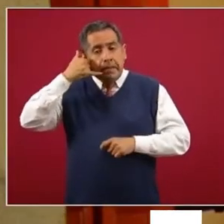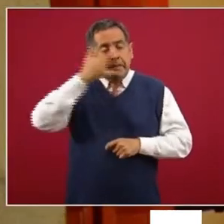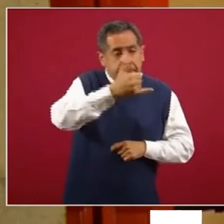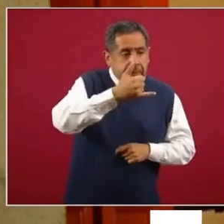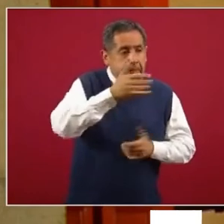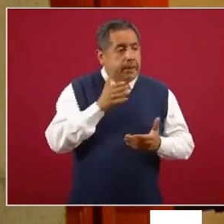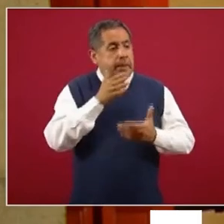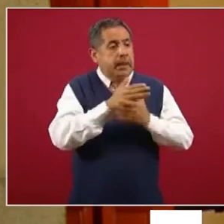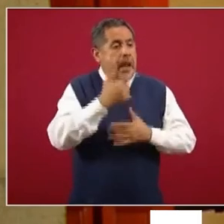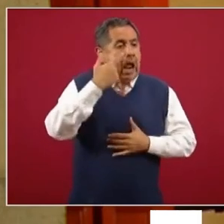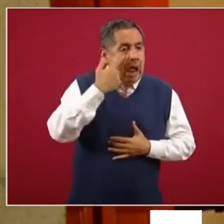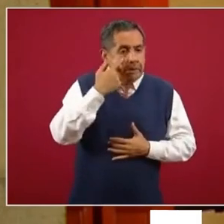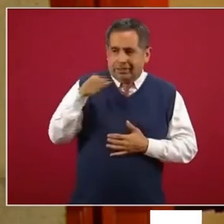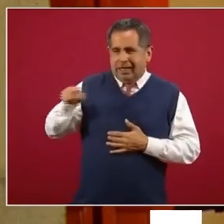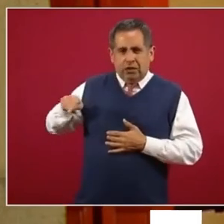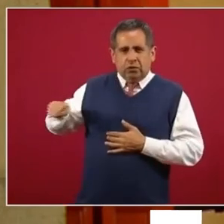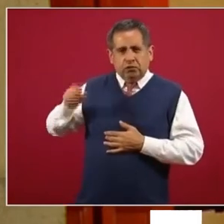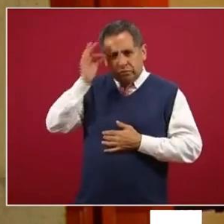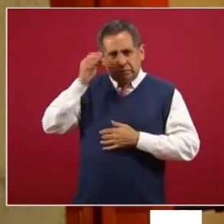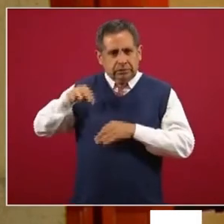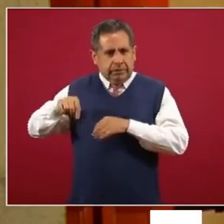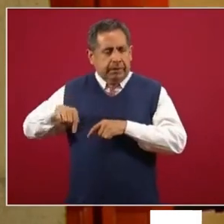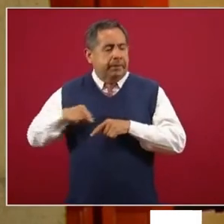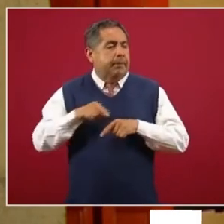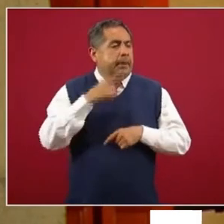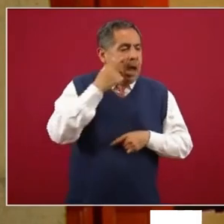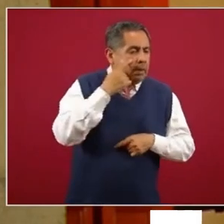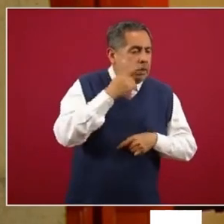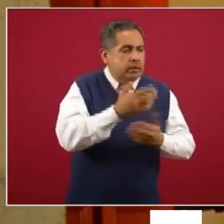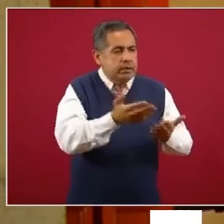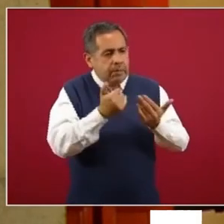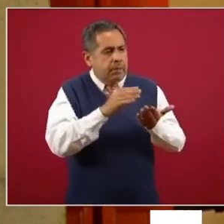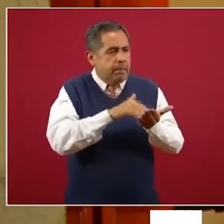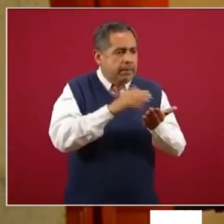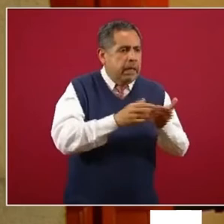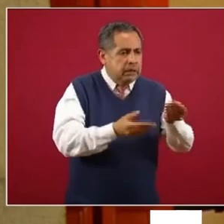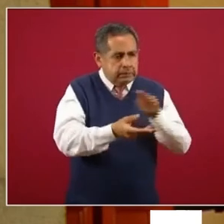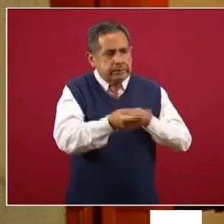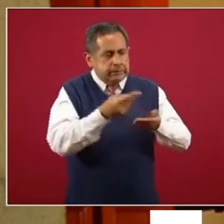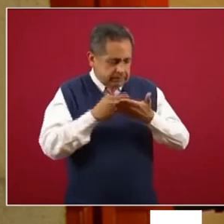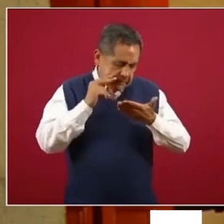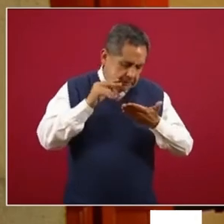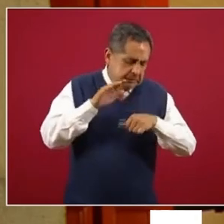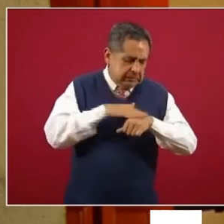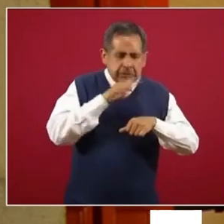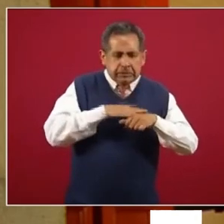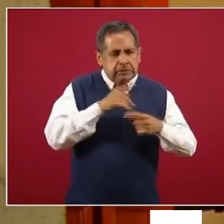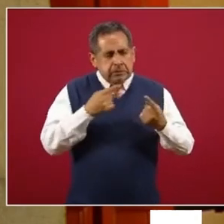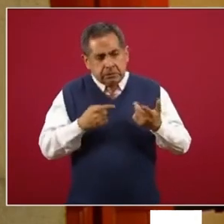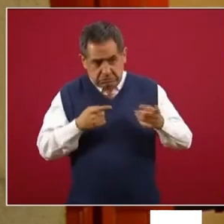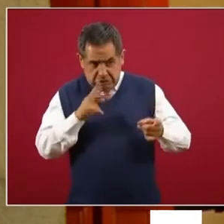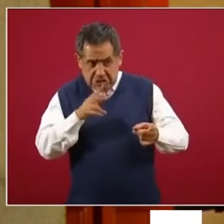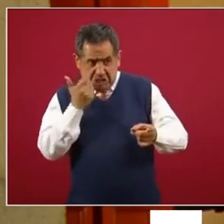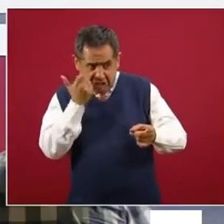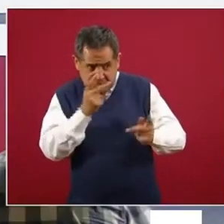visita de un servidor de la Nación, a quien le solicitó sus documentos, que reiteraran el interés en